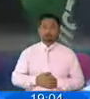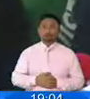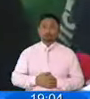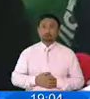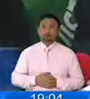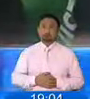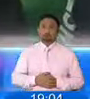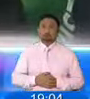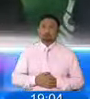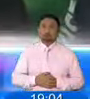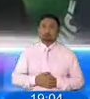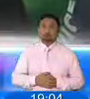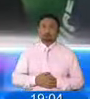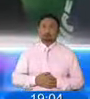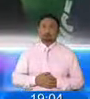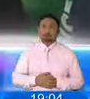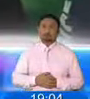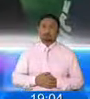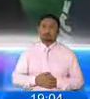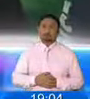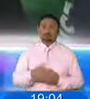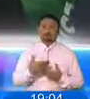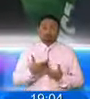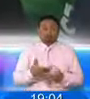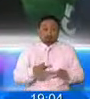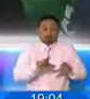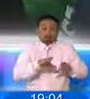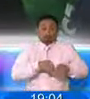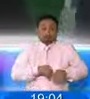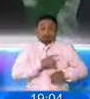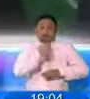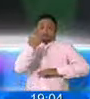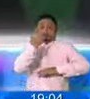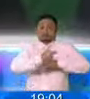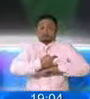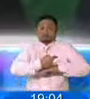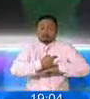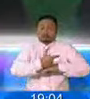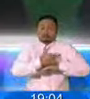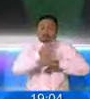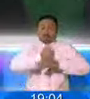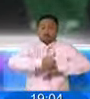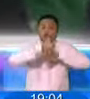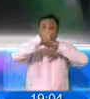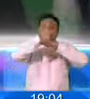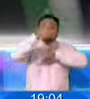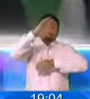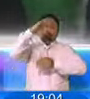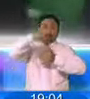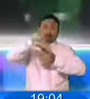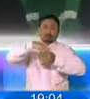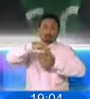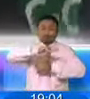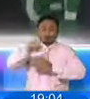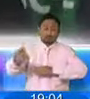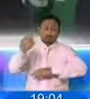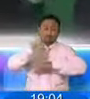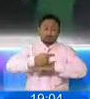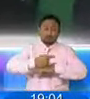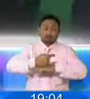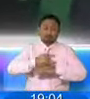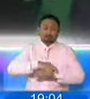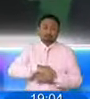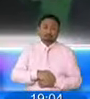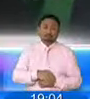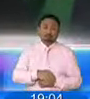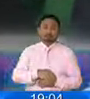Estamos ejecutando y obedeciendo el dictamen del Tribunal Contencioso Electoral que establece que